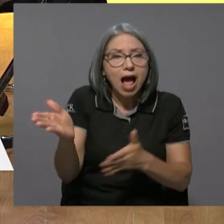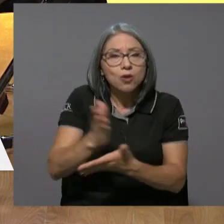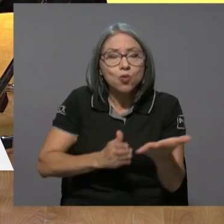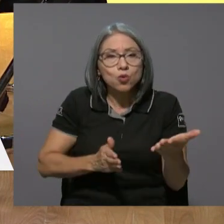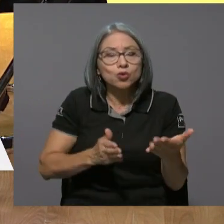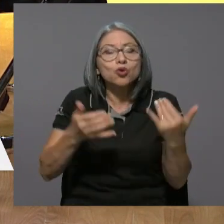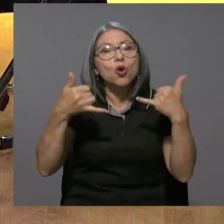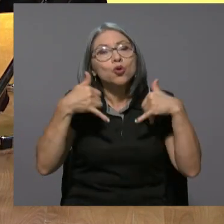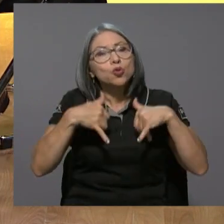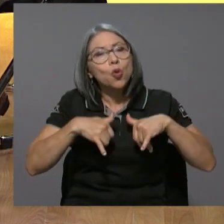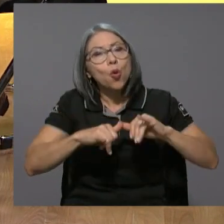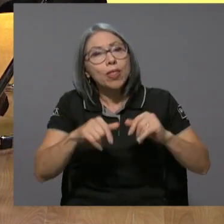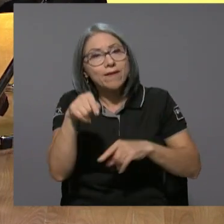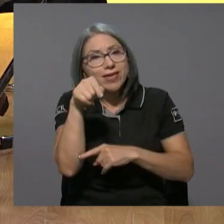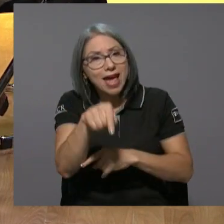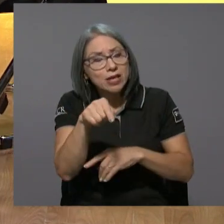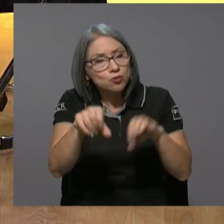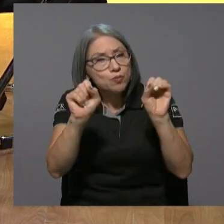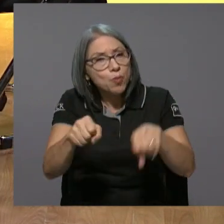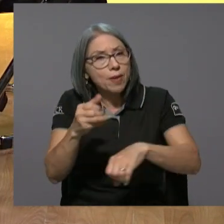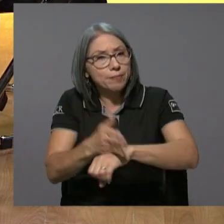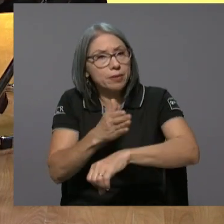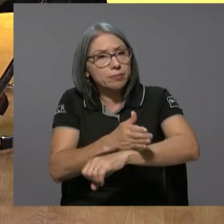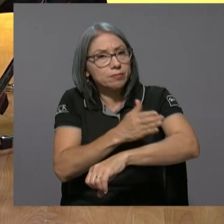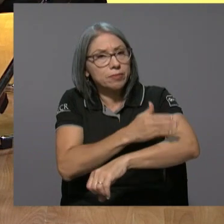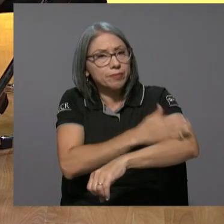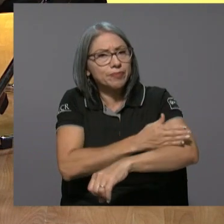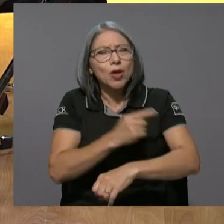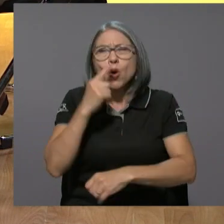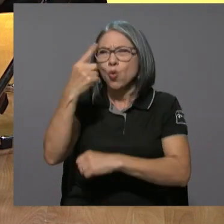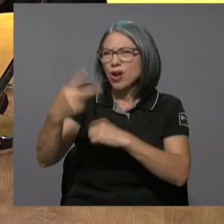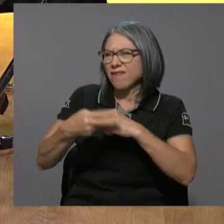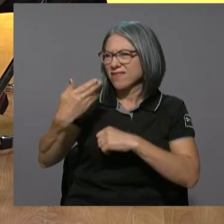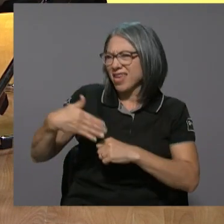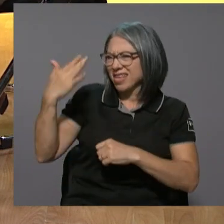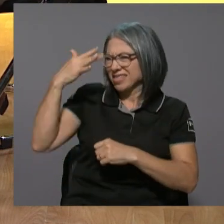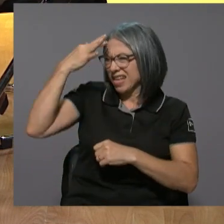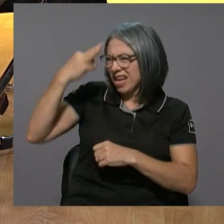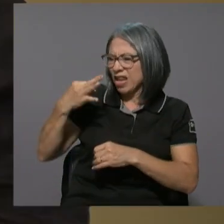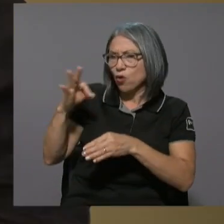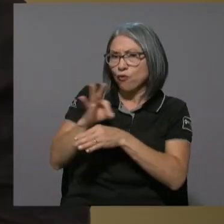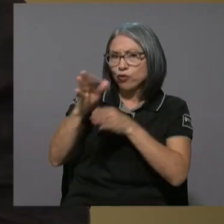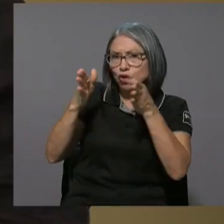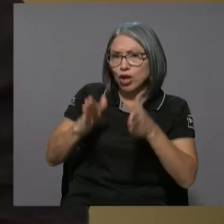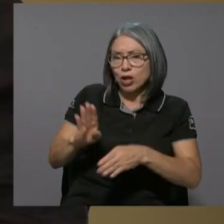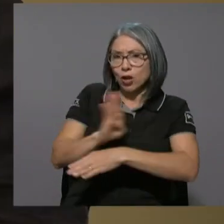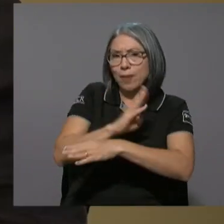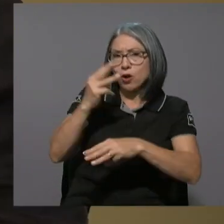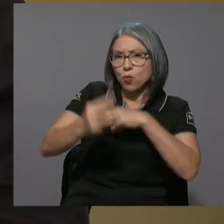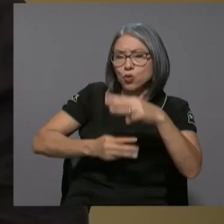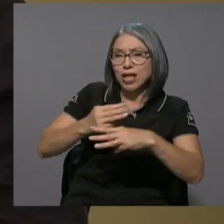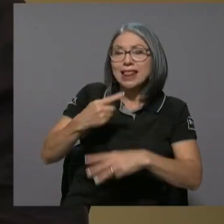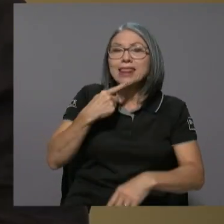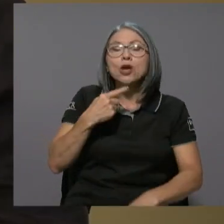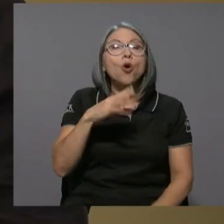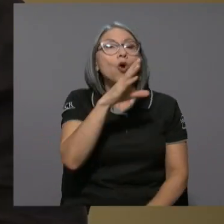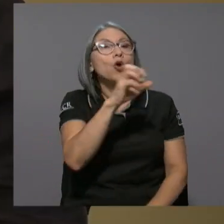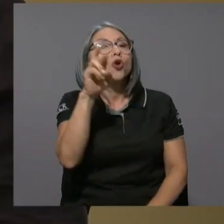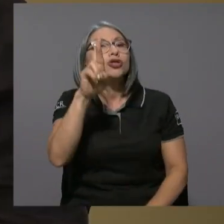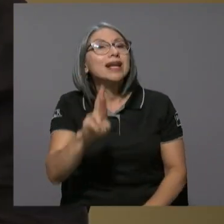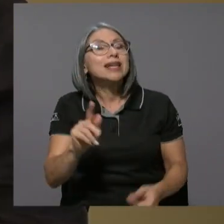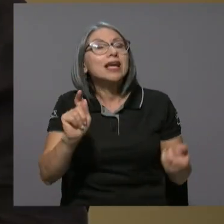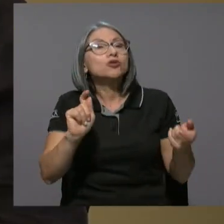un espacio para mejoras. Una vez un funcionario creo que del Banco Mundial dijo que Costa Rica es un reformador